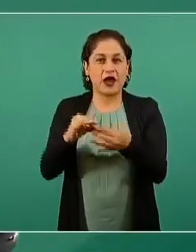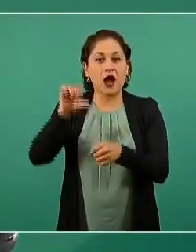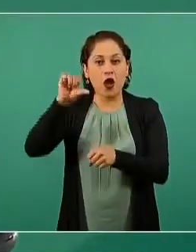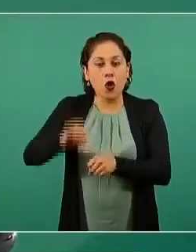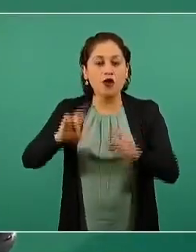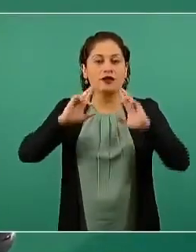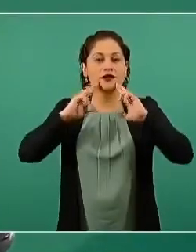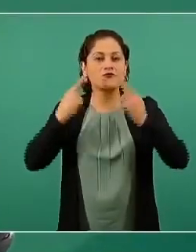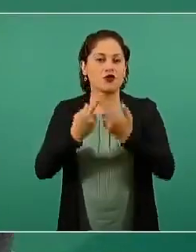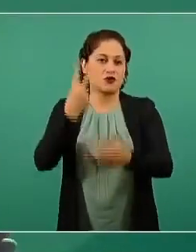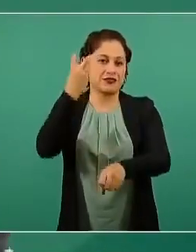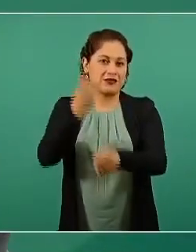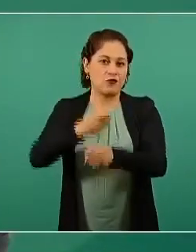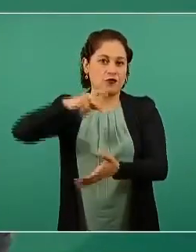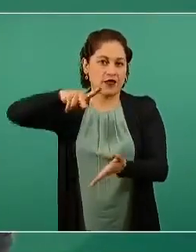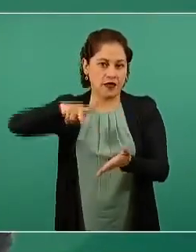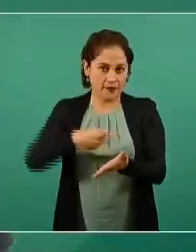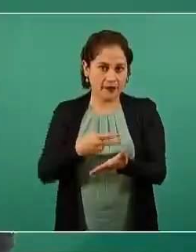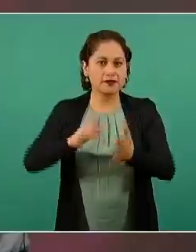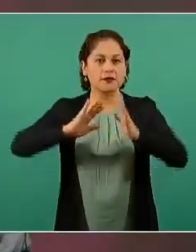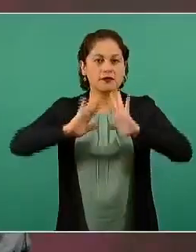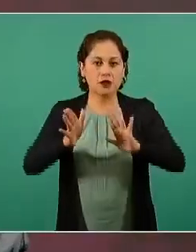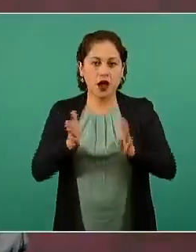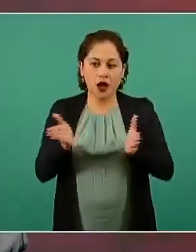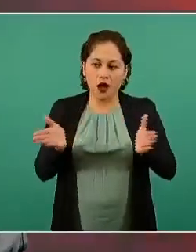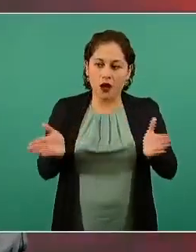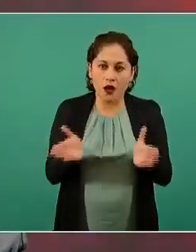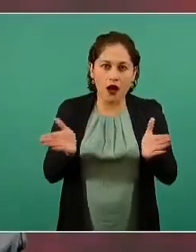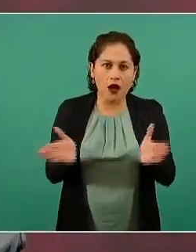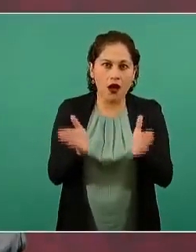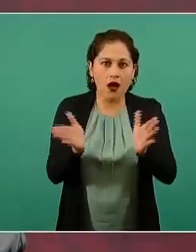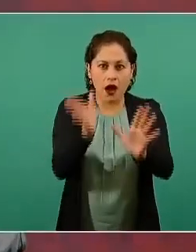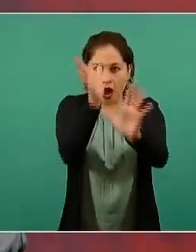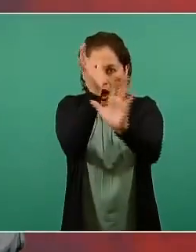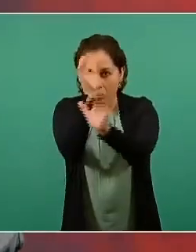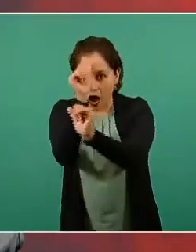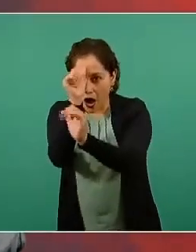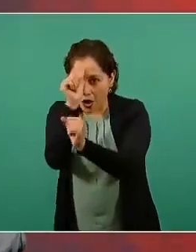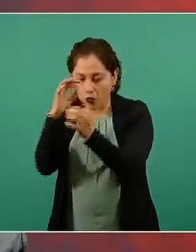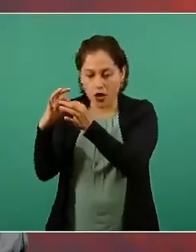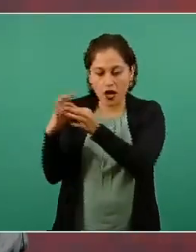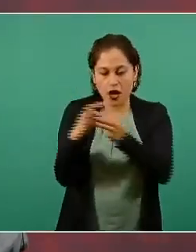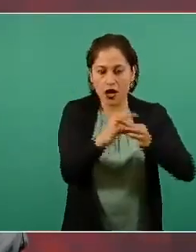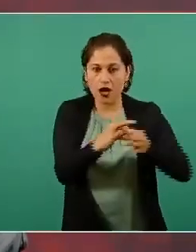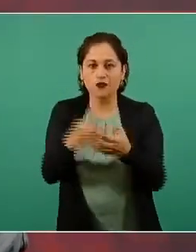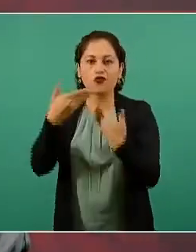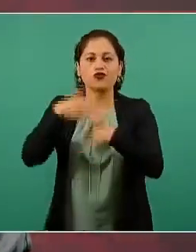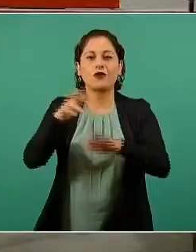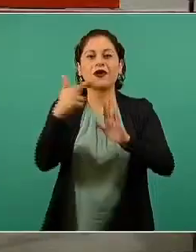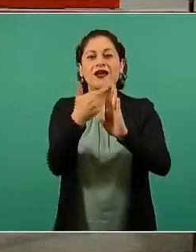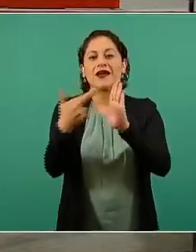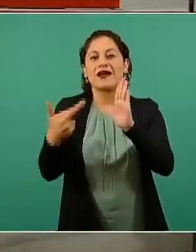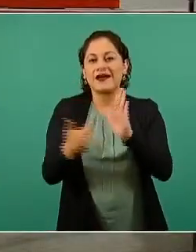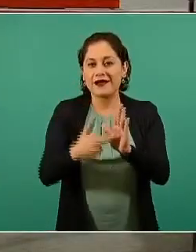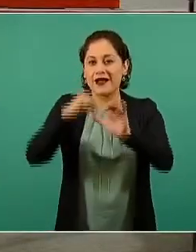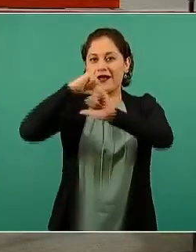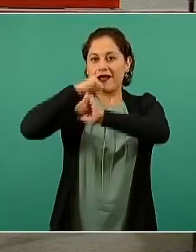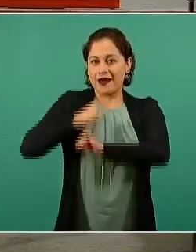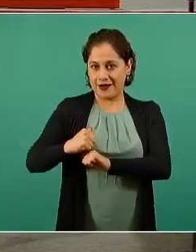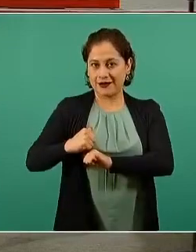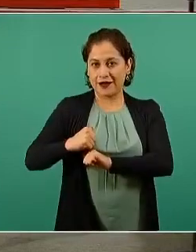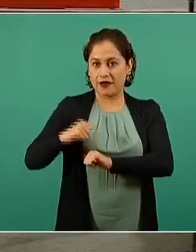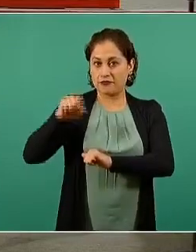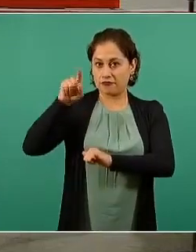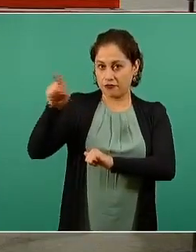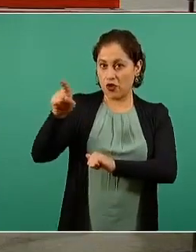reunión empujando acuerdos de cooperación en armonización regulatoria entre COFEPRIS y su par